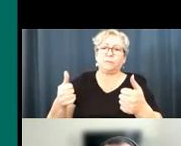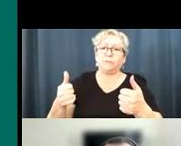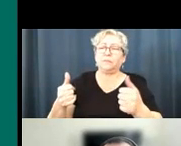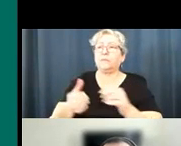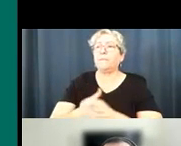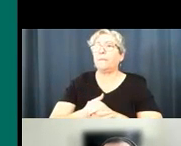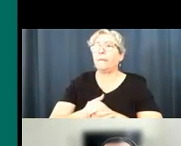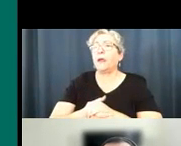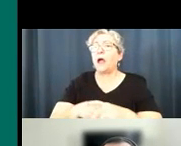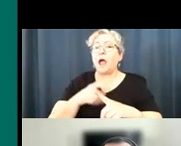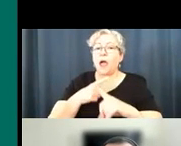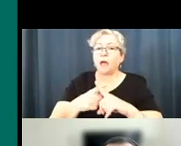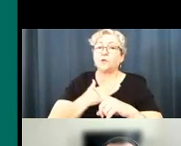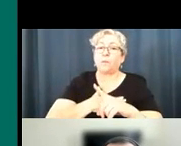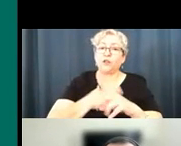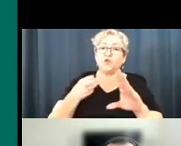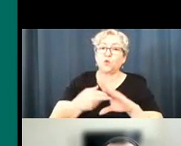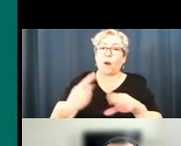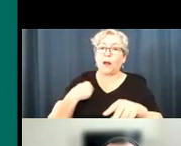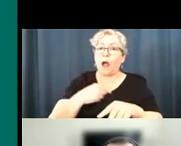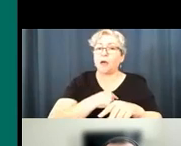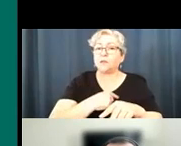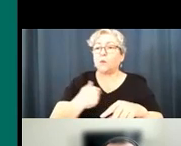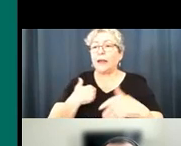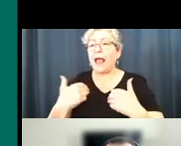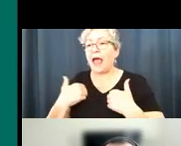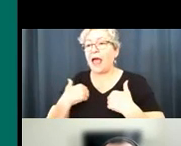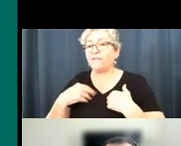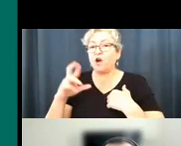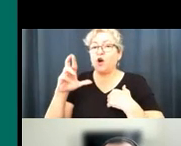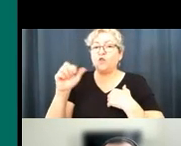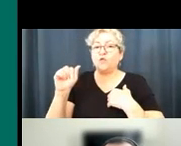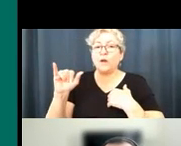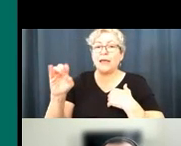Esto estuvo buenísimo. Y entonces, por favor, acompáñennos. Nosotros